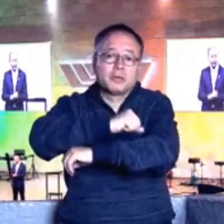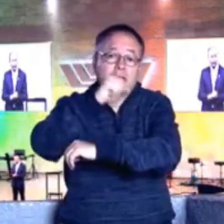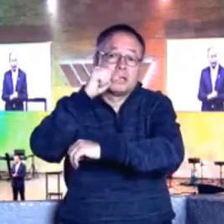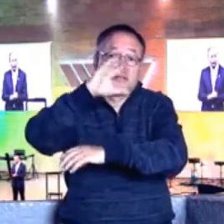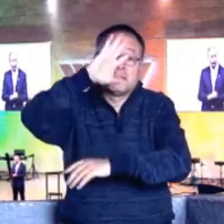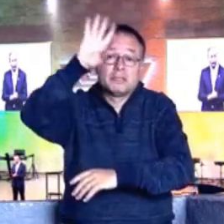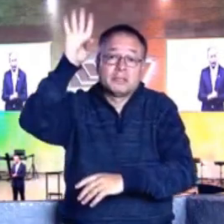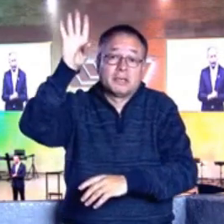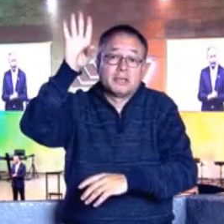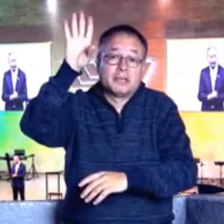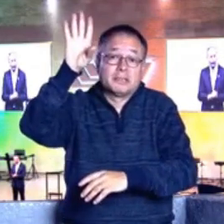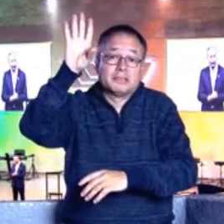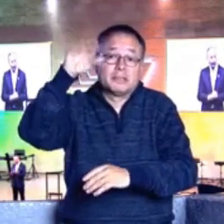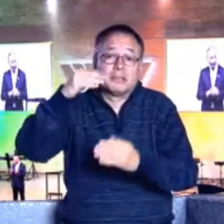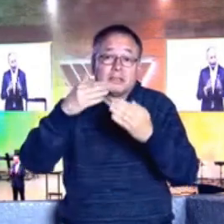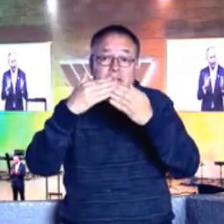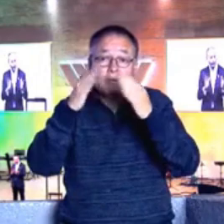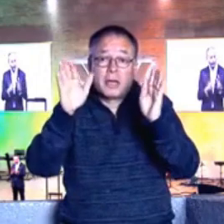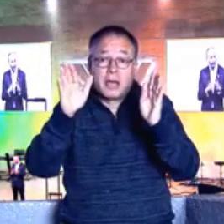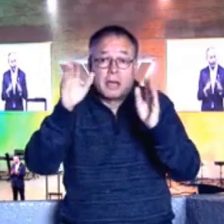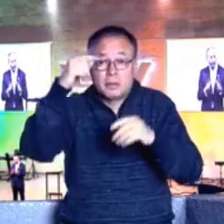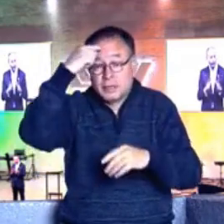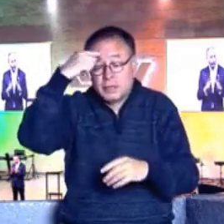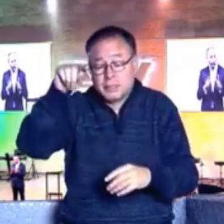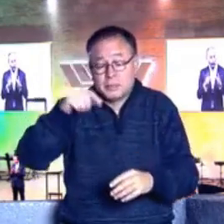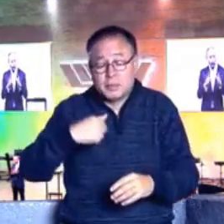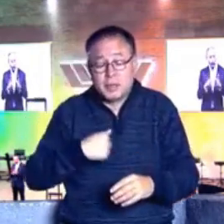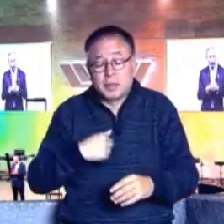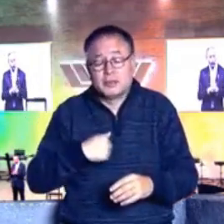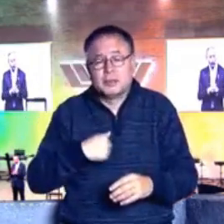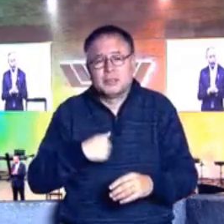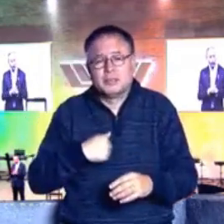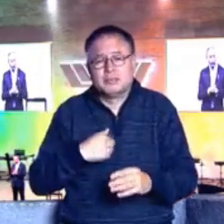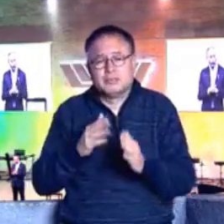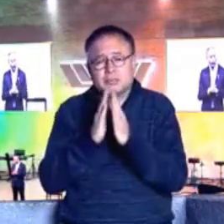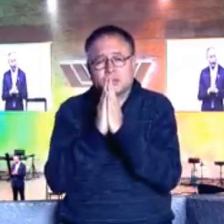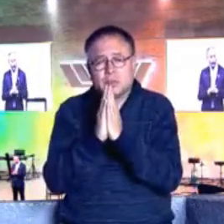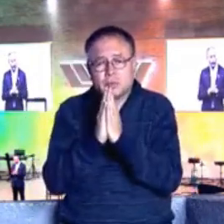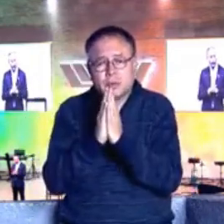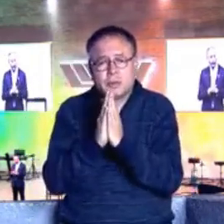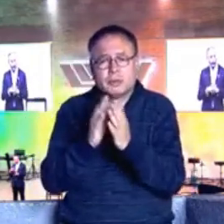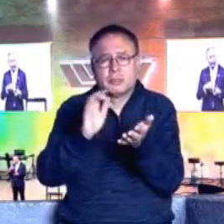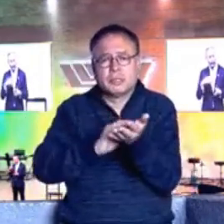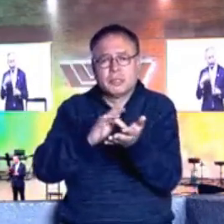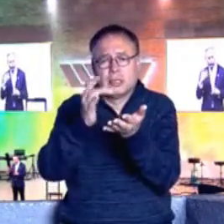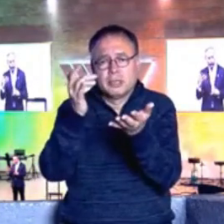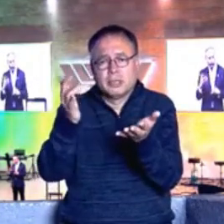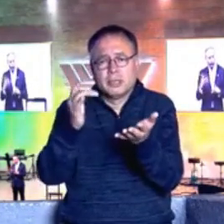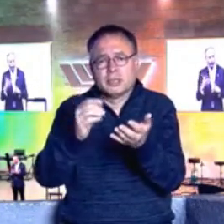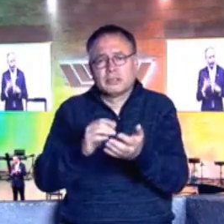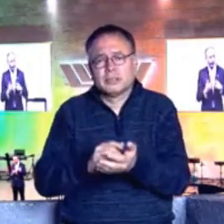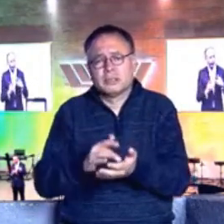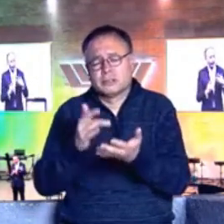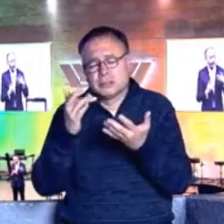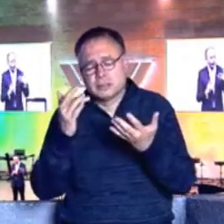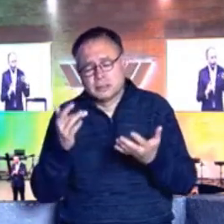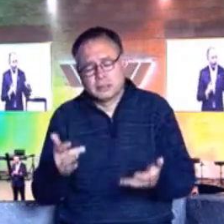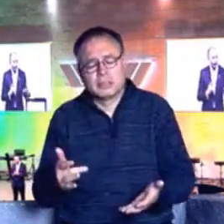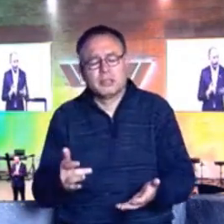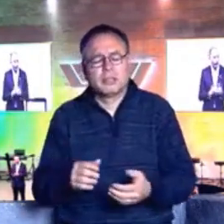de Jesús Gracias señor lo mismo oramos por aquellos que que entregan sus diezmos a través de una